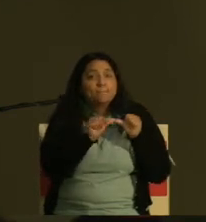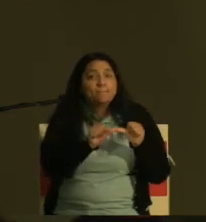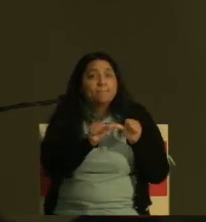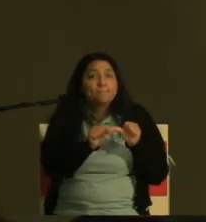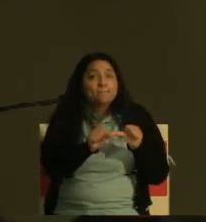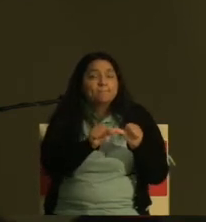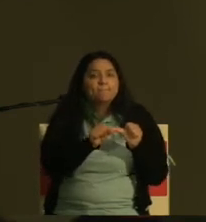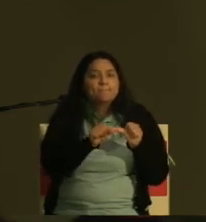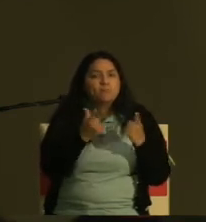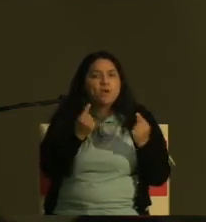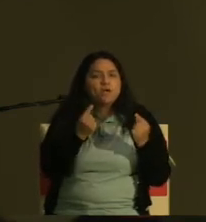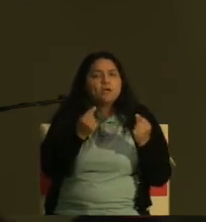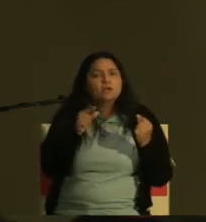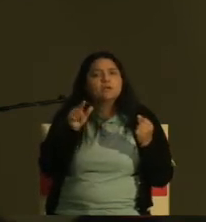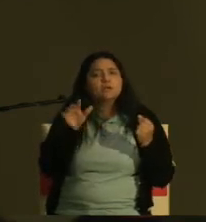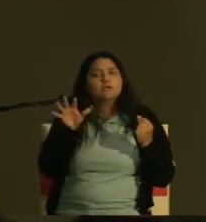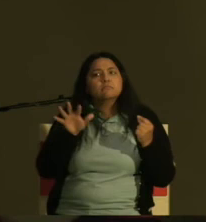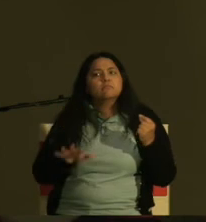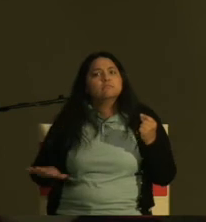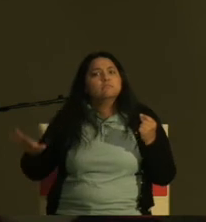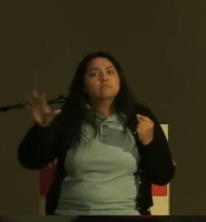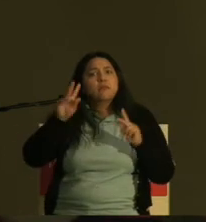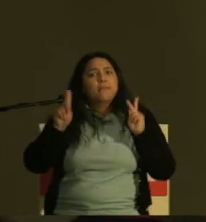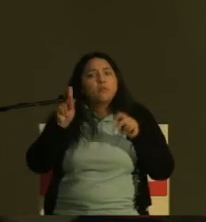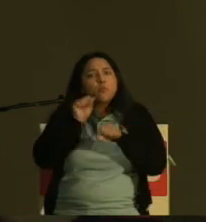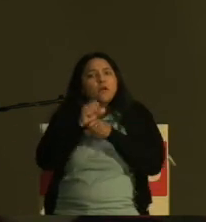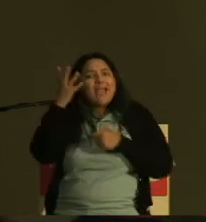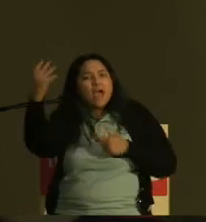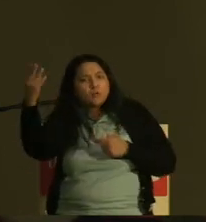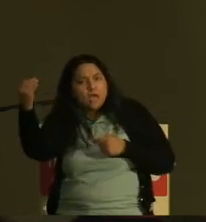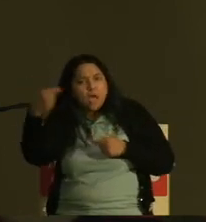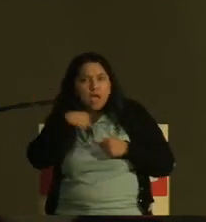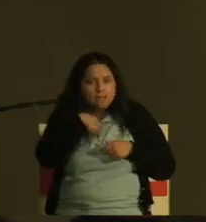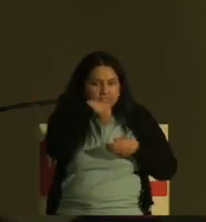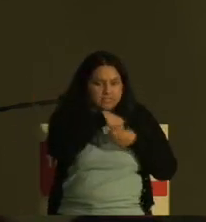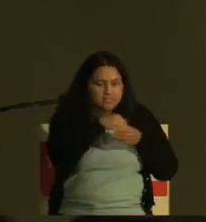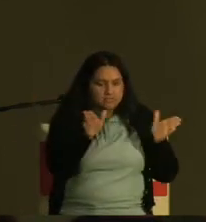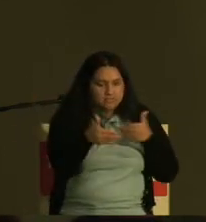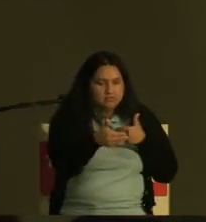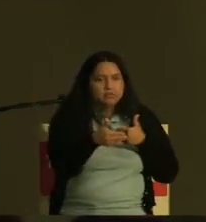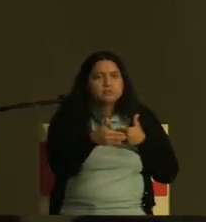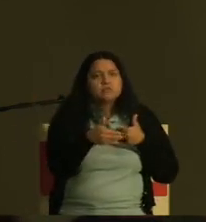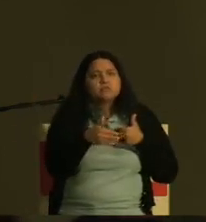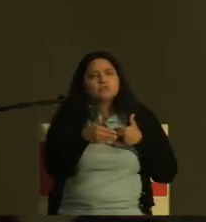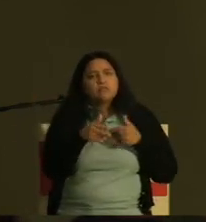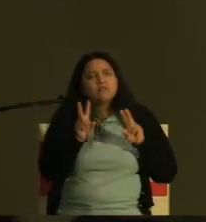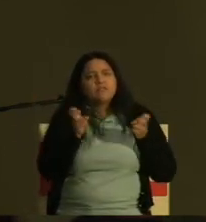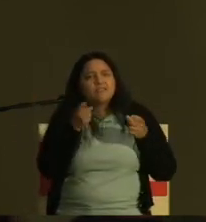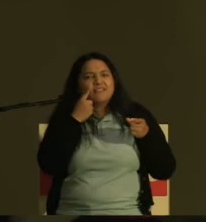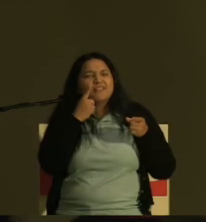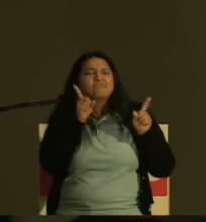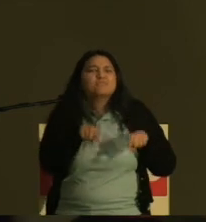gente estaba trabajando fuera y yo adentro. Entonces eso hacía que hubiese como una cuerda de tensión. Pero cuando todos